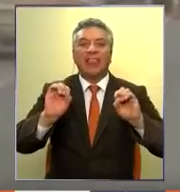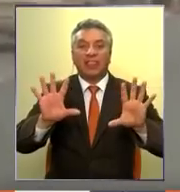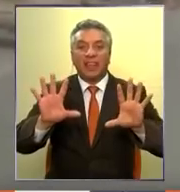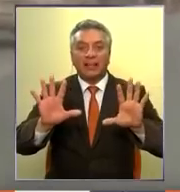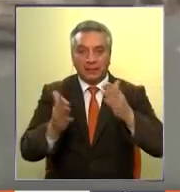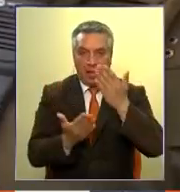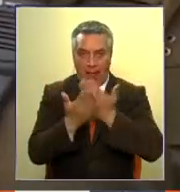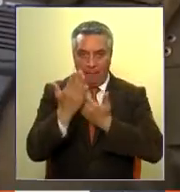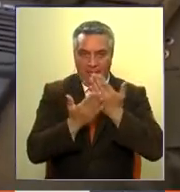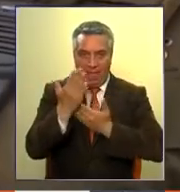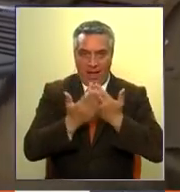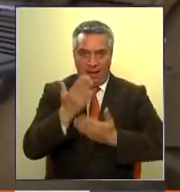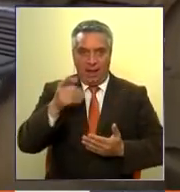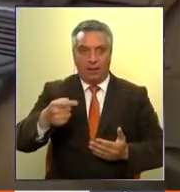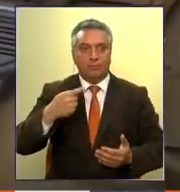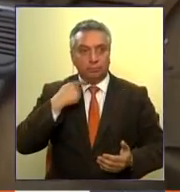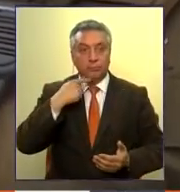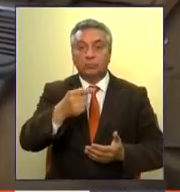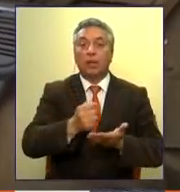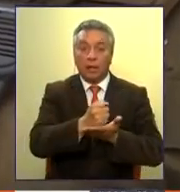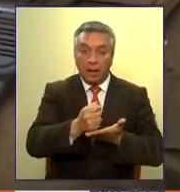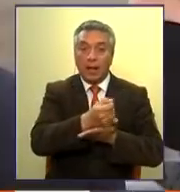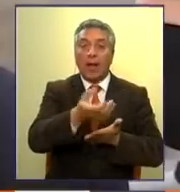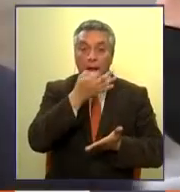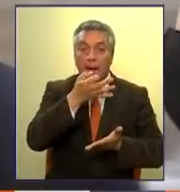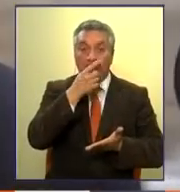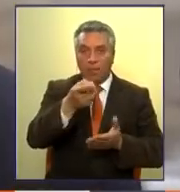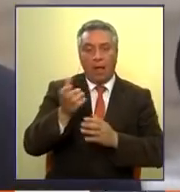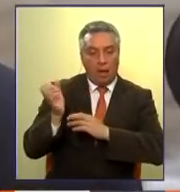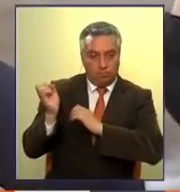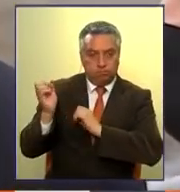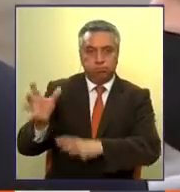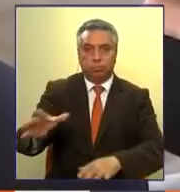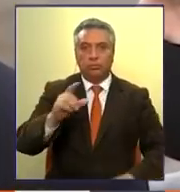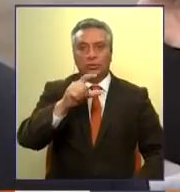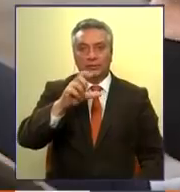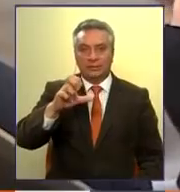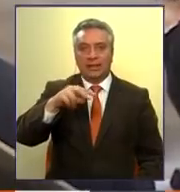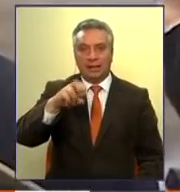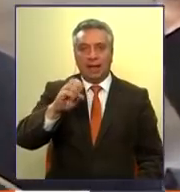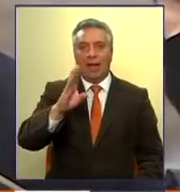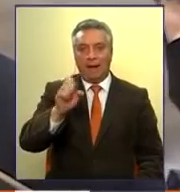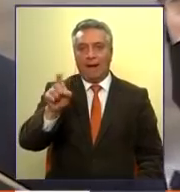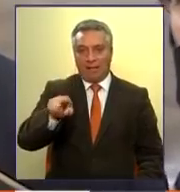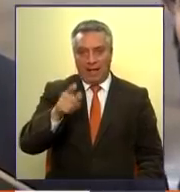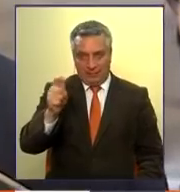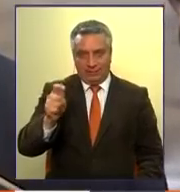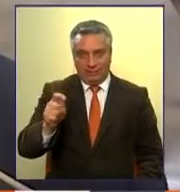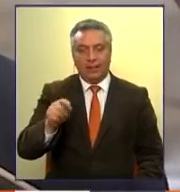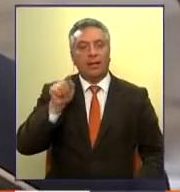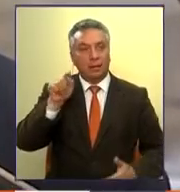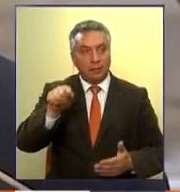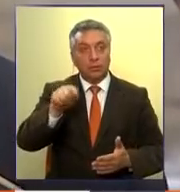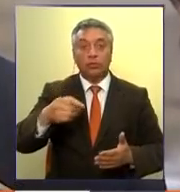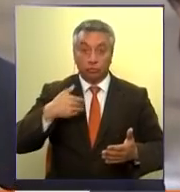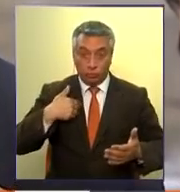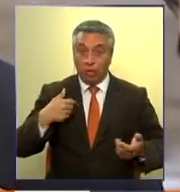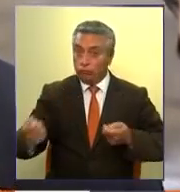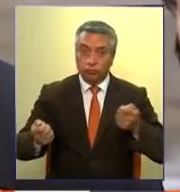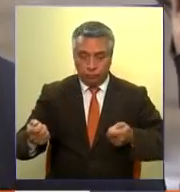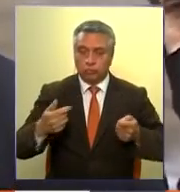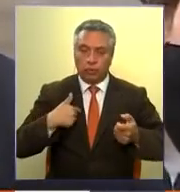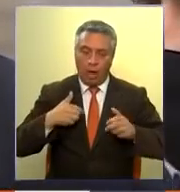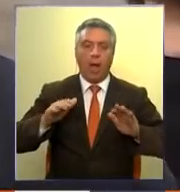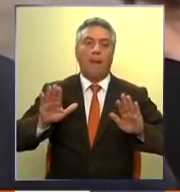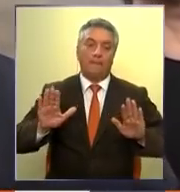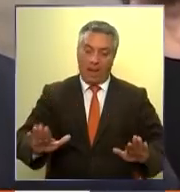involucrado transportaba medicamentos para la cenabast si yo he seguido conduciendo ese camión habría detenido mi camión para